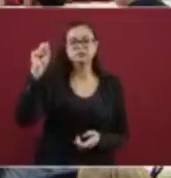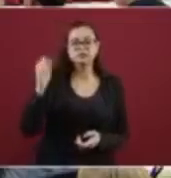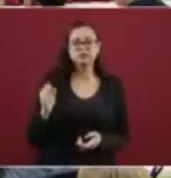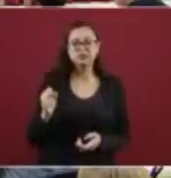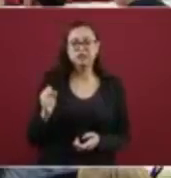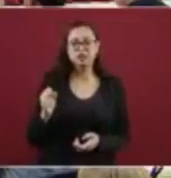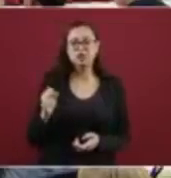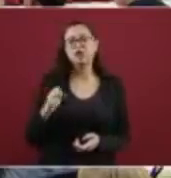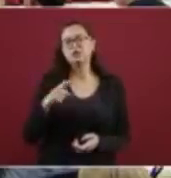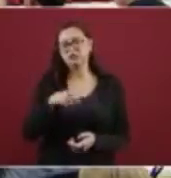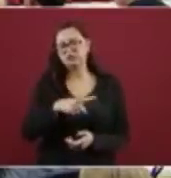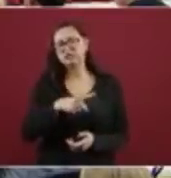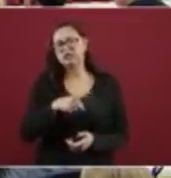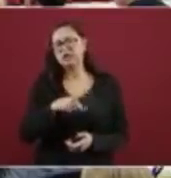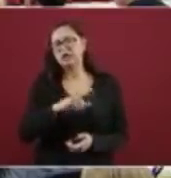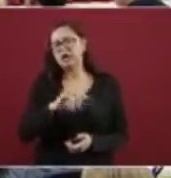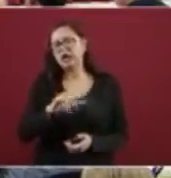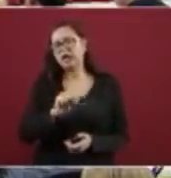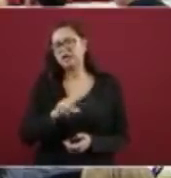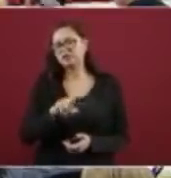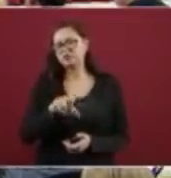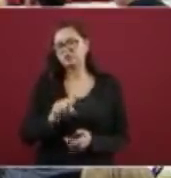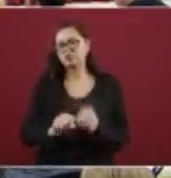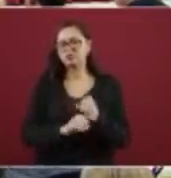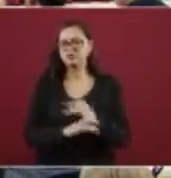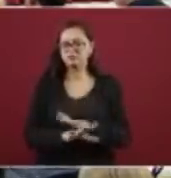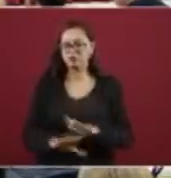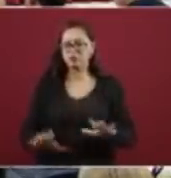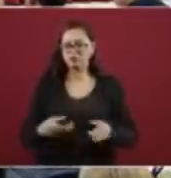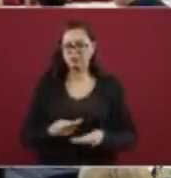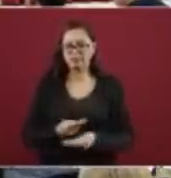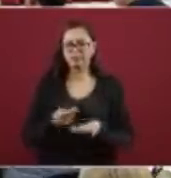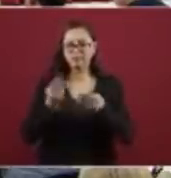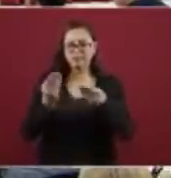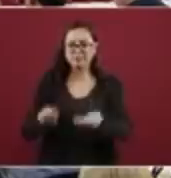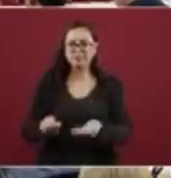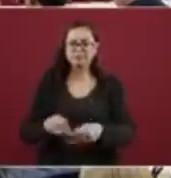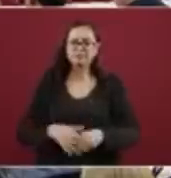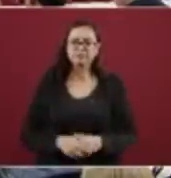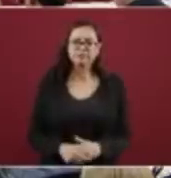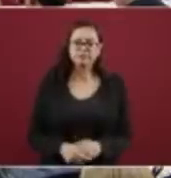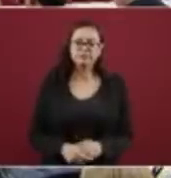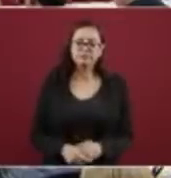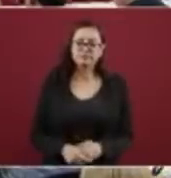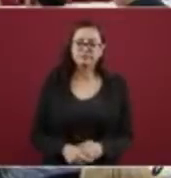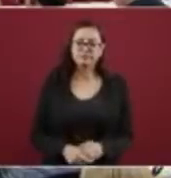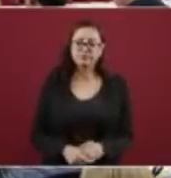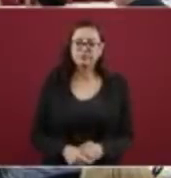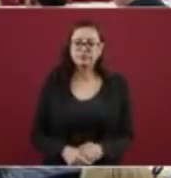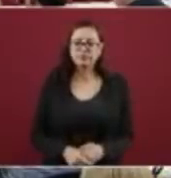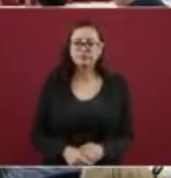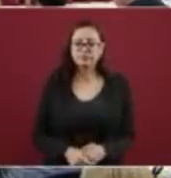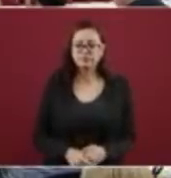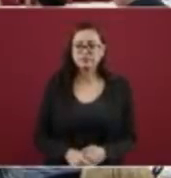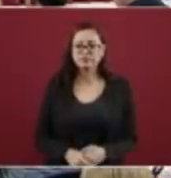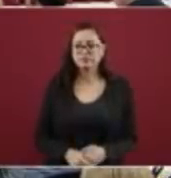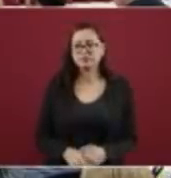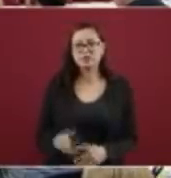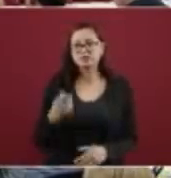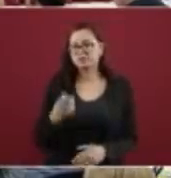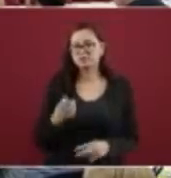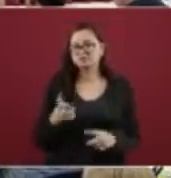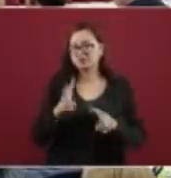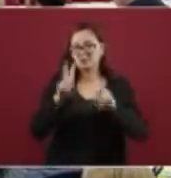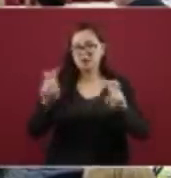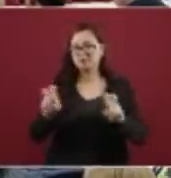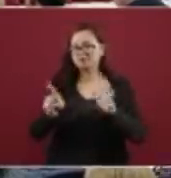Jesús les entrega el informe. Esto por lo general, esto no lo damos a conocer